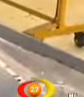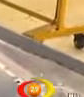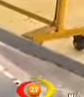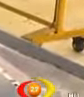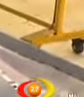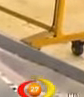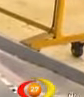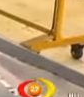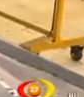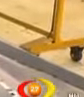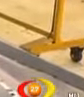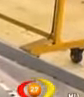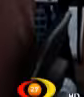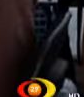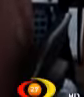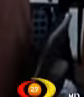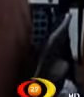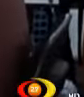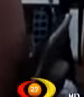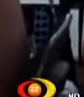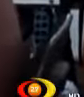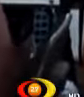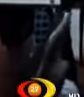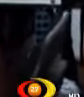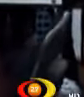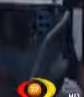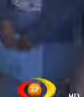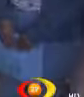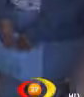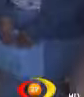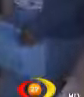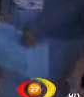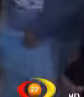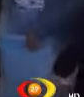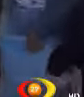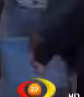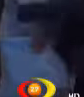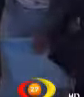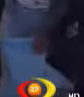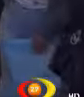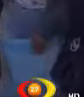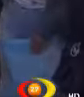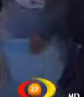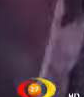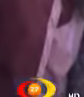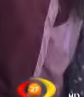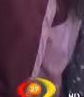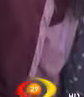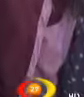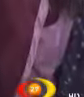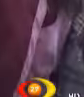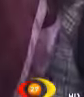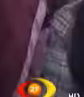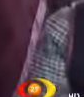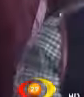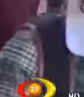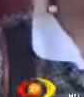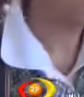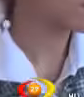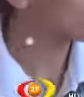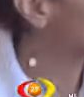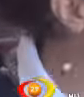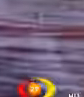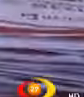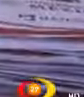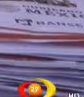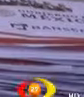mil nuevos empleos además de un millón adicionales generados a través de los programas sembrando vida jóvenes construyendo el futuro el